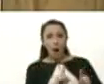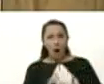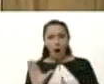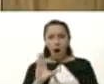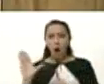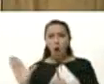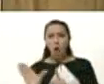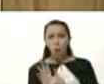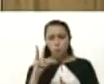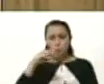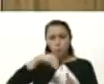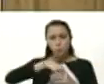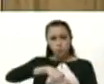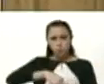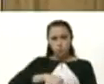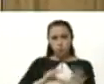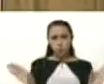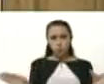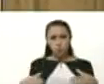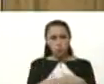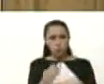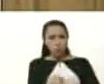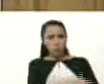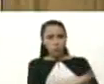contenida en su riquísimo acervo musical.